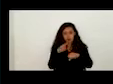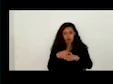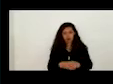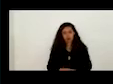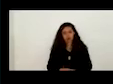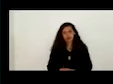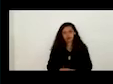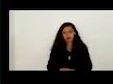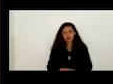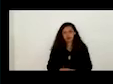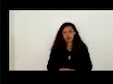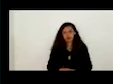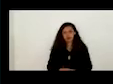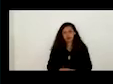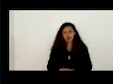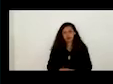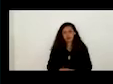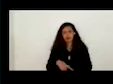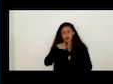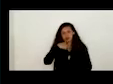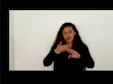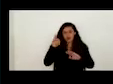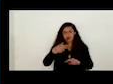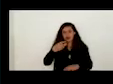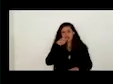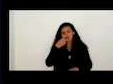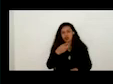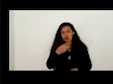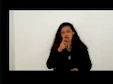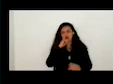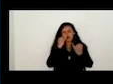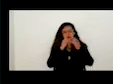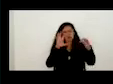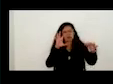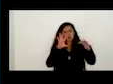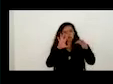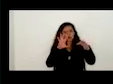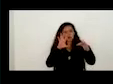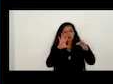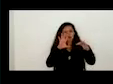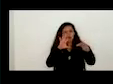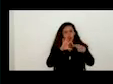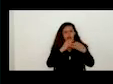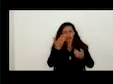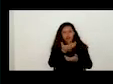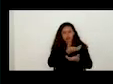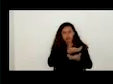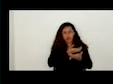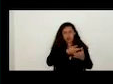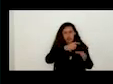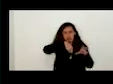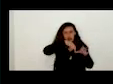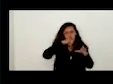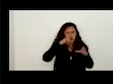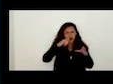En este punto, cualquiera de esas que mencionaba va muy acorde a cualquiera de las sopas de pasta, de caldo que se pudieran